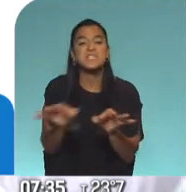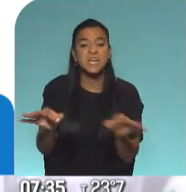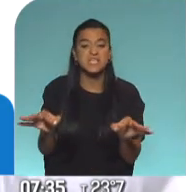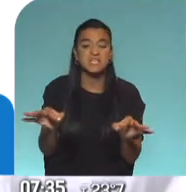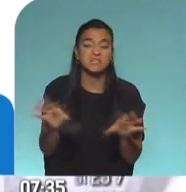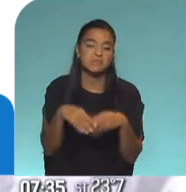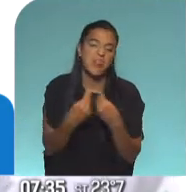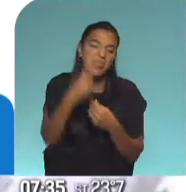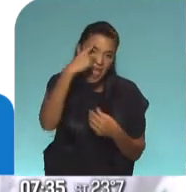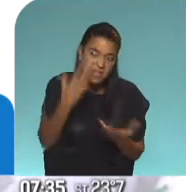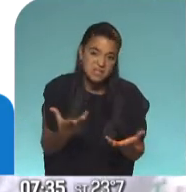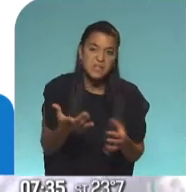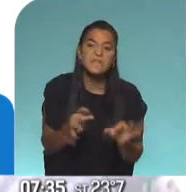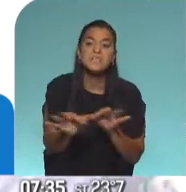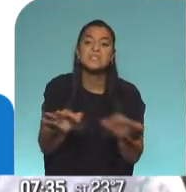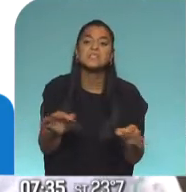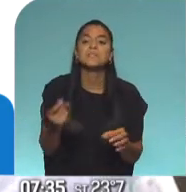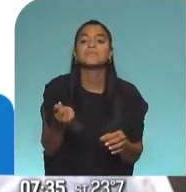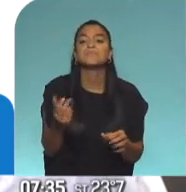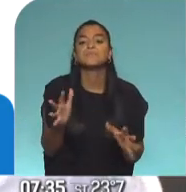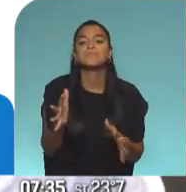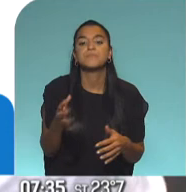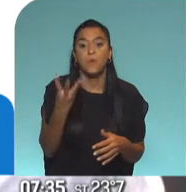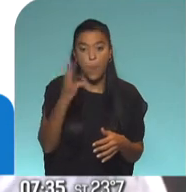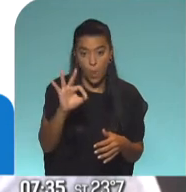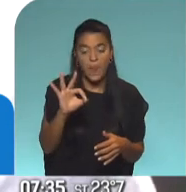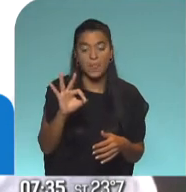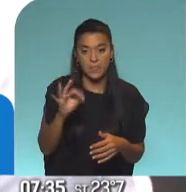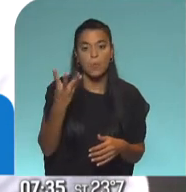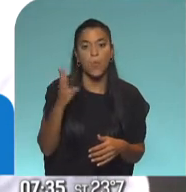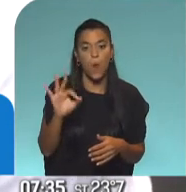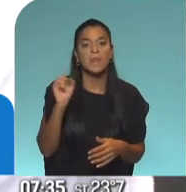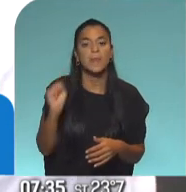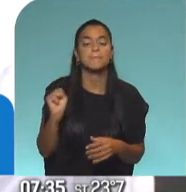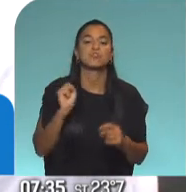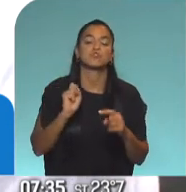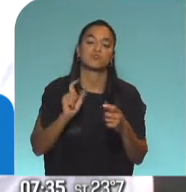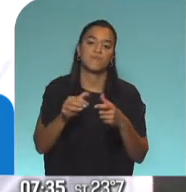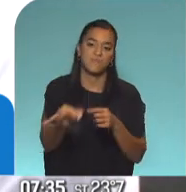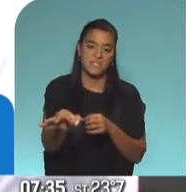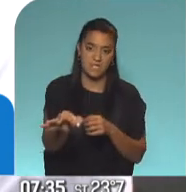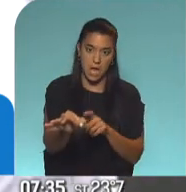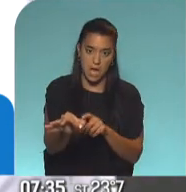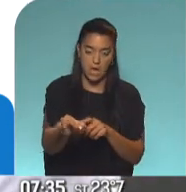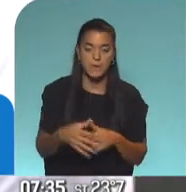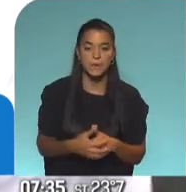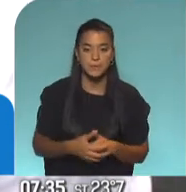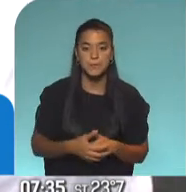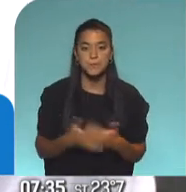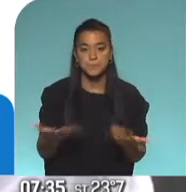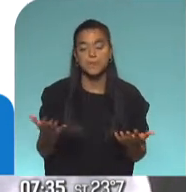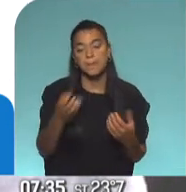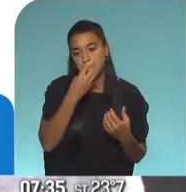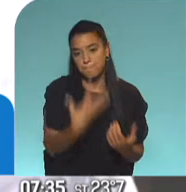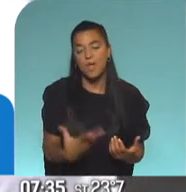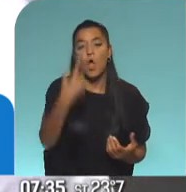10. ¿Y las fichas cuánto salen? 40. 40 pesos las fichas. Cada ficha 40 pesos. Sí. O sea, conviene